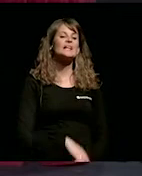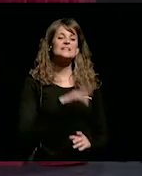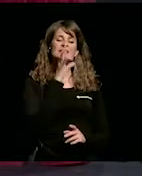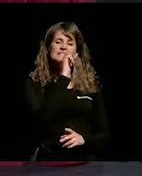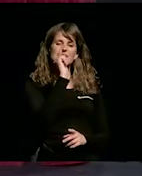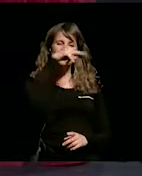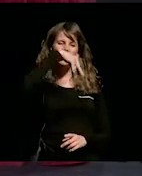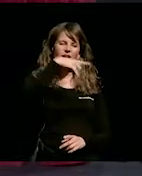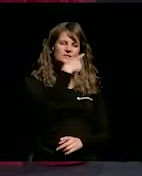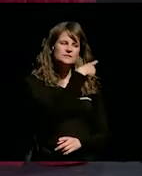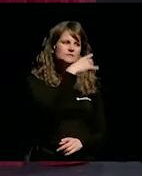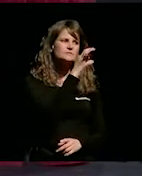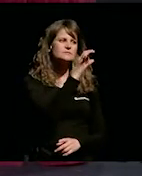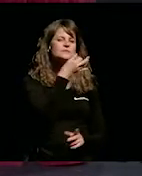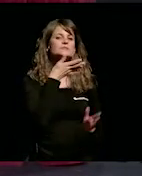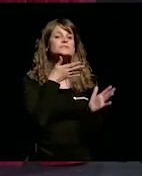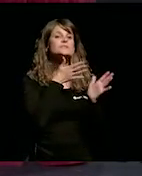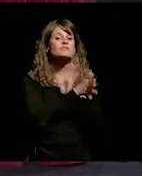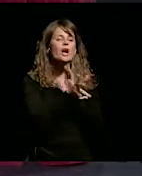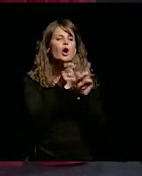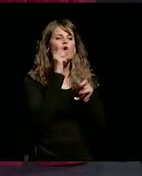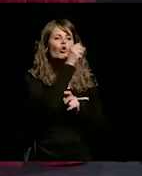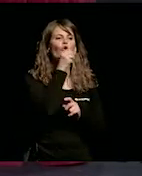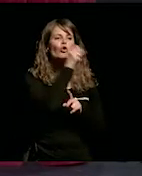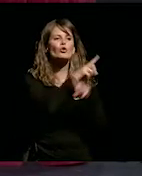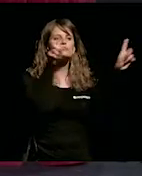Sings es nuestro coro comunitario.